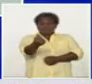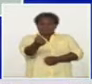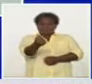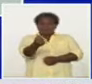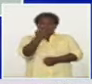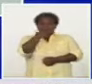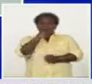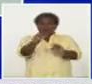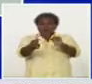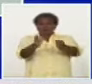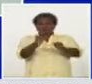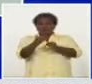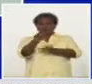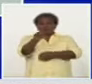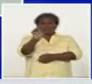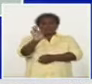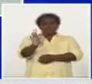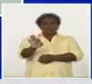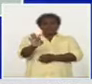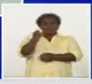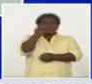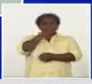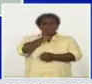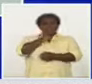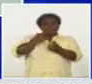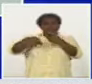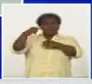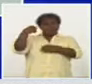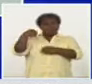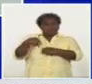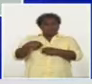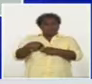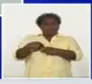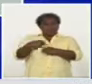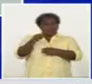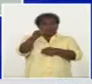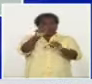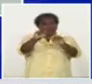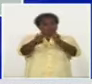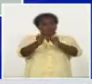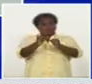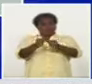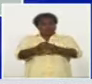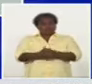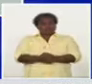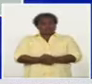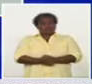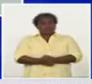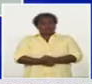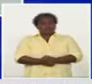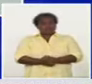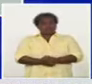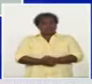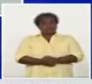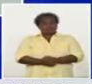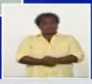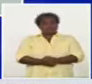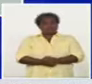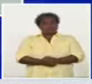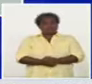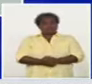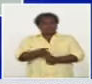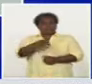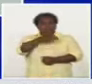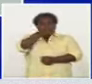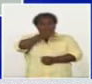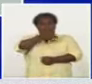y estos 18 más que tuvieron en el día de ayer van controlando. Es lo que los exhortamos, pero no le hace